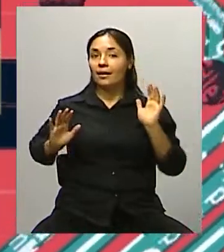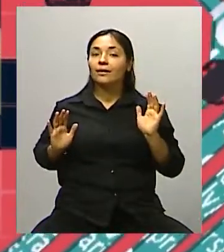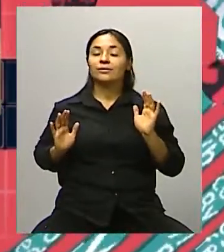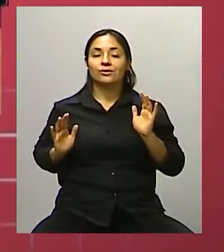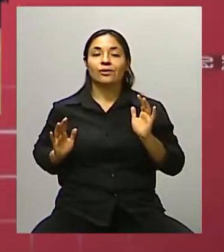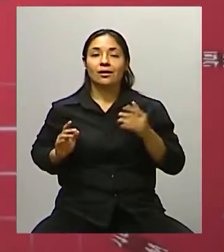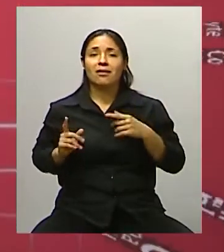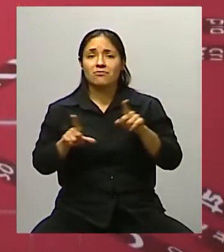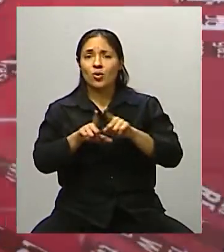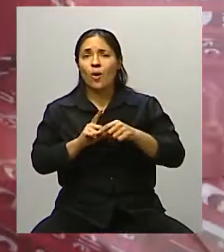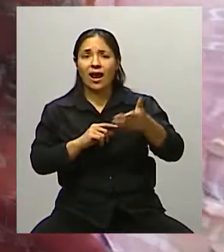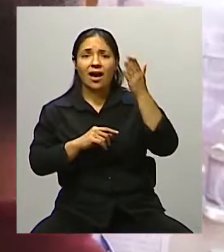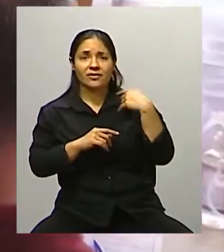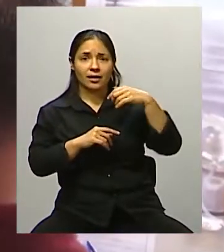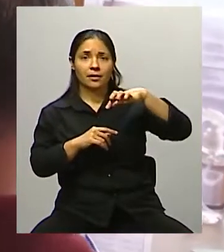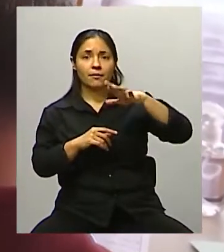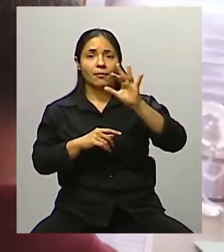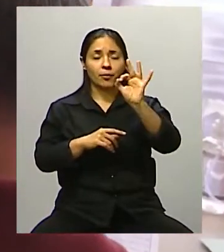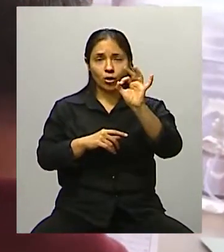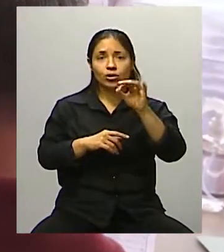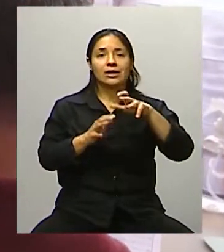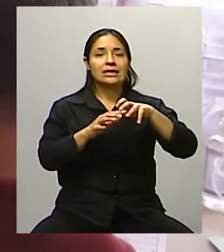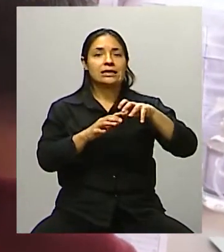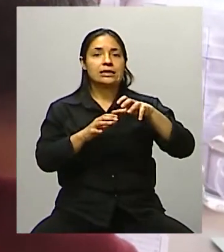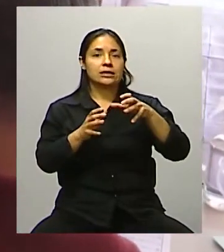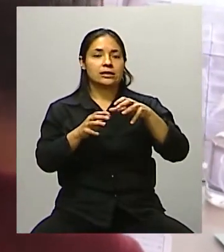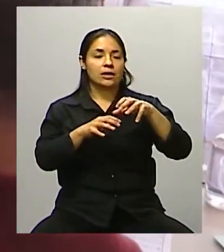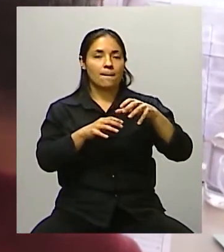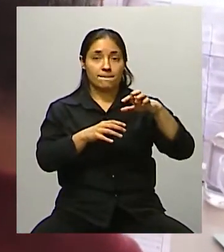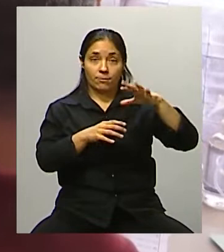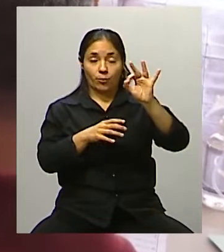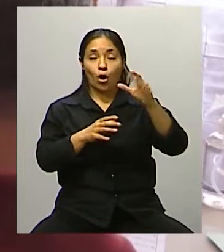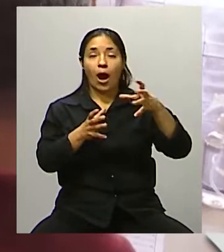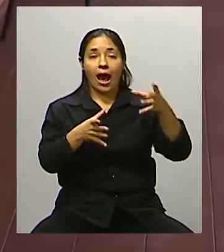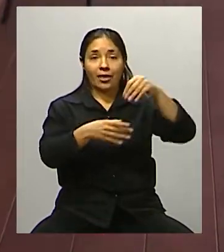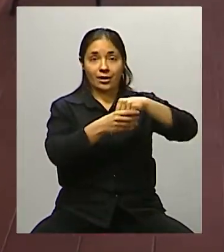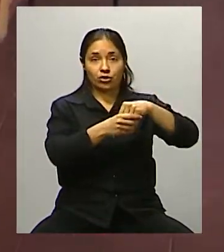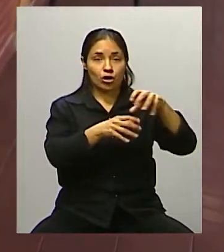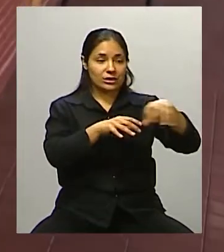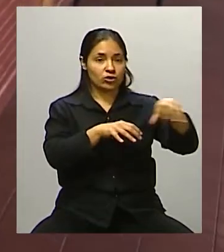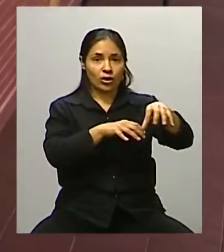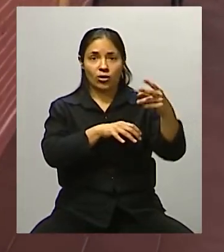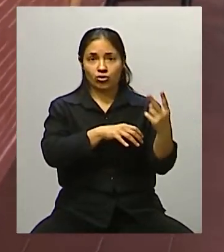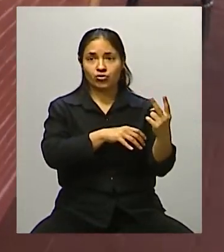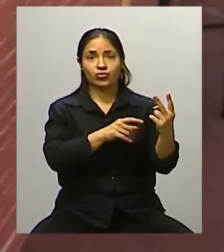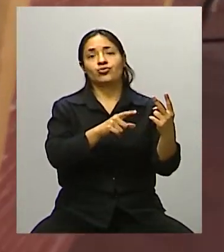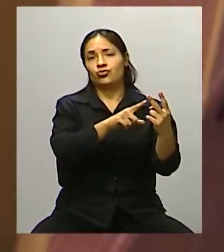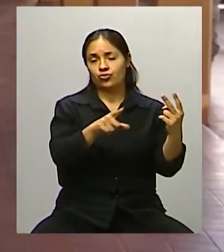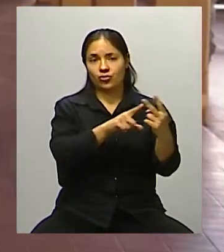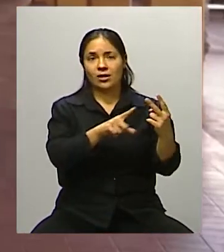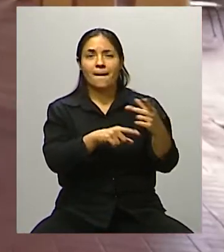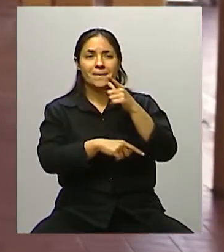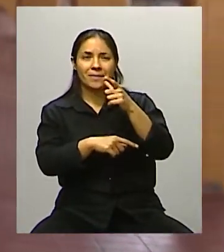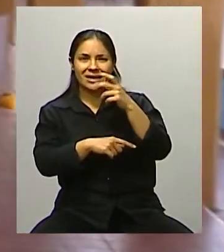pasó anteriormente con el PRO. Hay 2 sectores fuertes en el PRO y cuando cierran entre ellos, no creo que quede mucho espacio para los